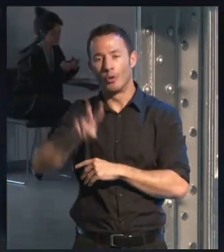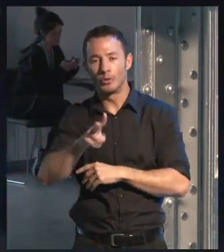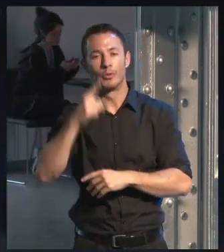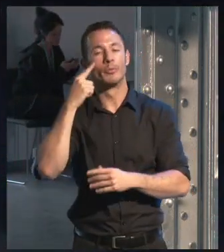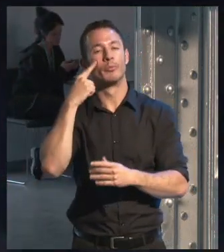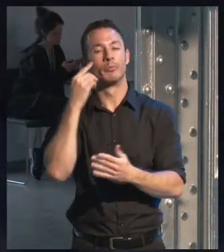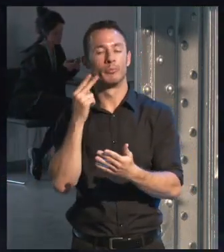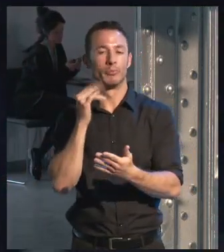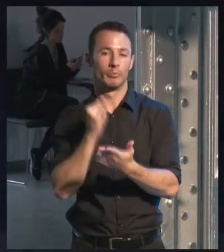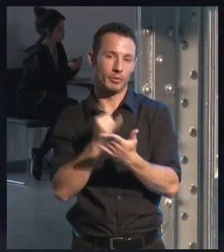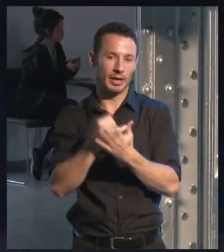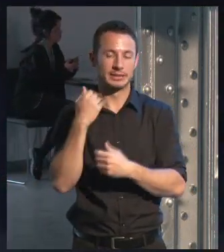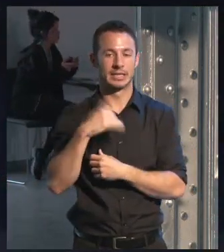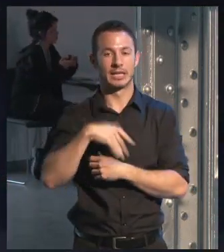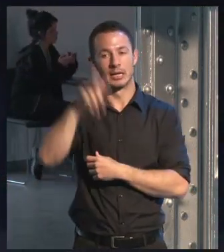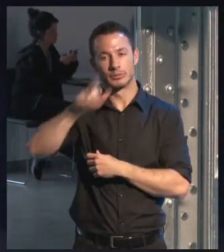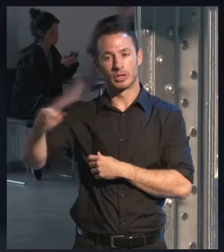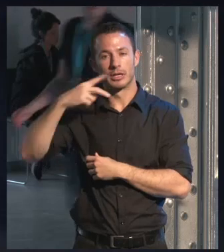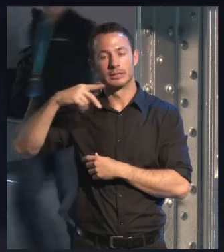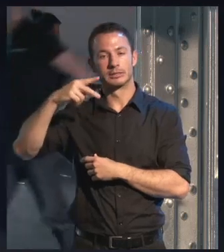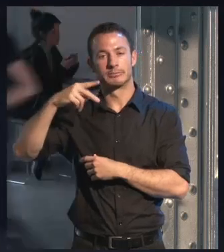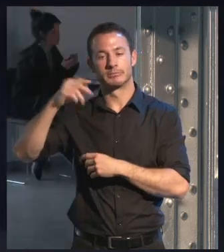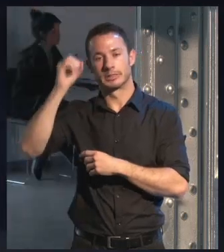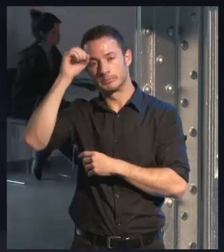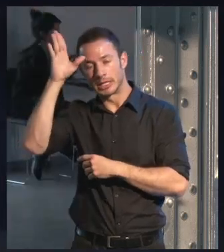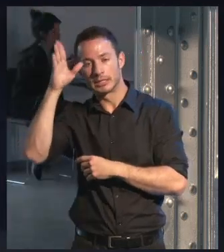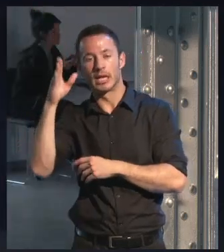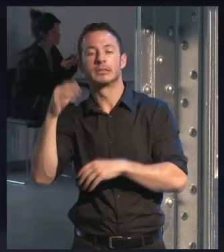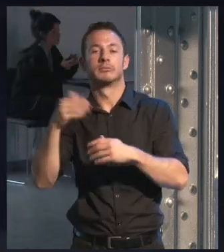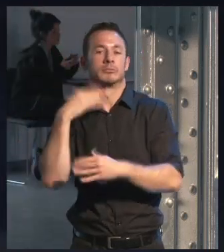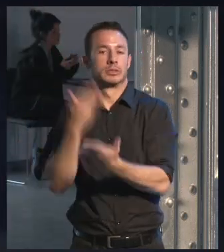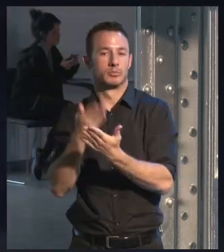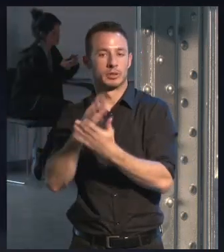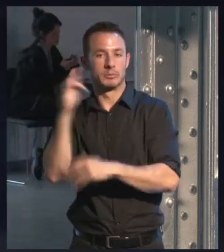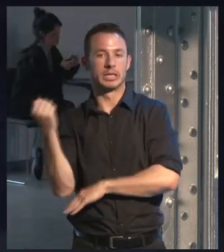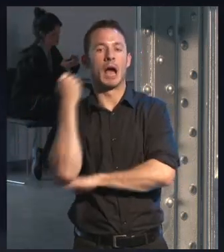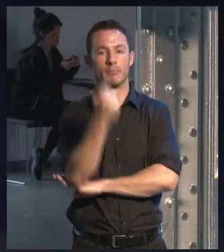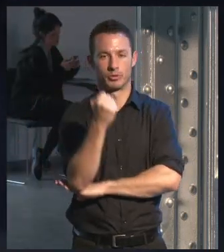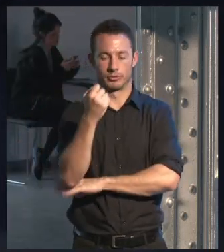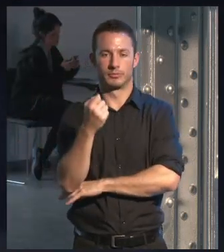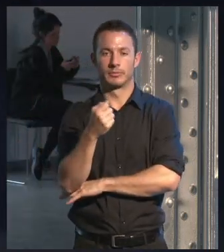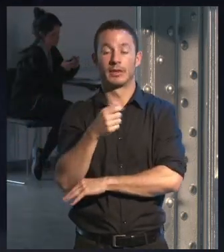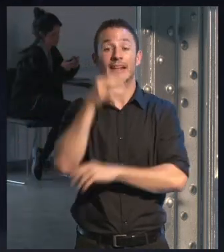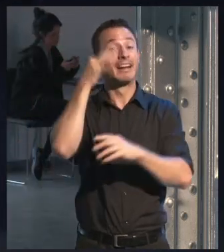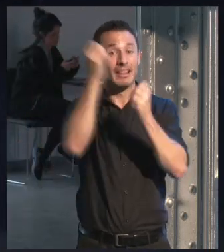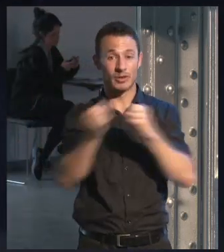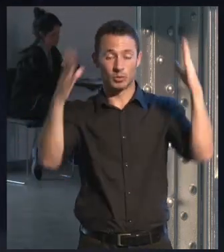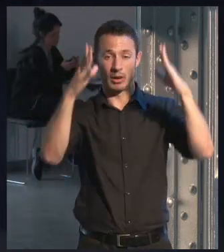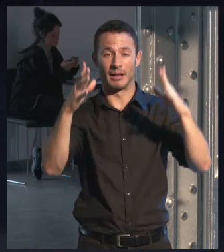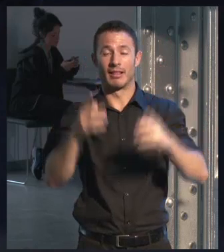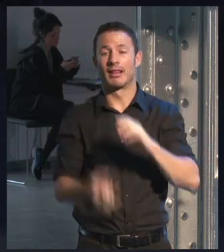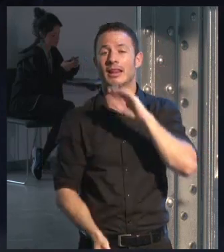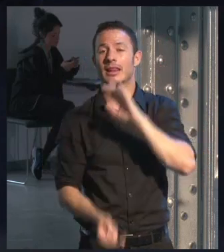los expertos que lo apoyan y lo demuestran. La realidad virtual tiene una gran capacidad de generación